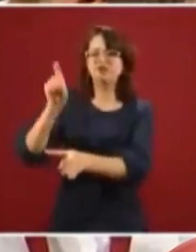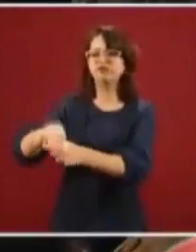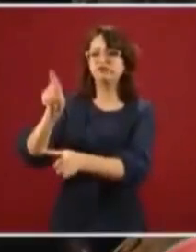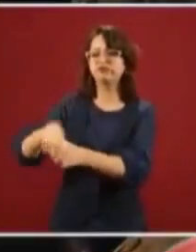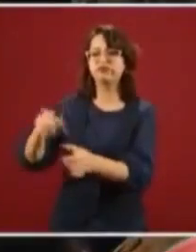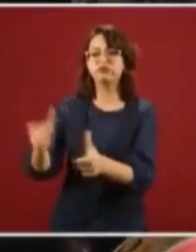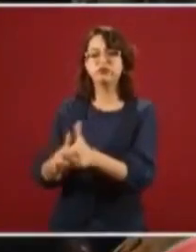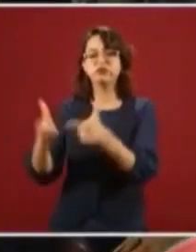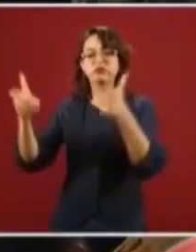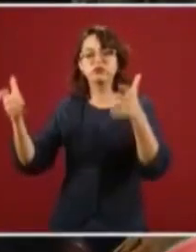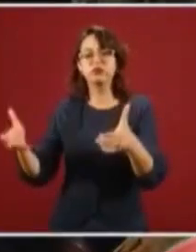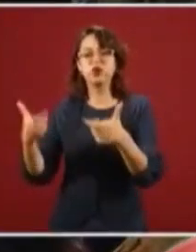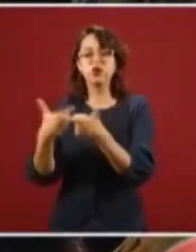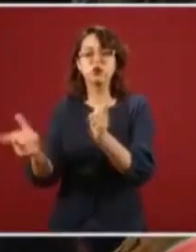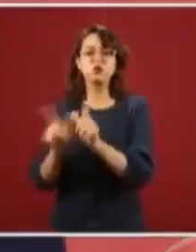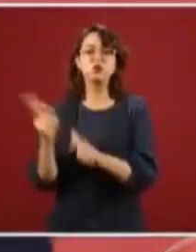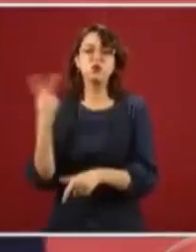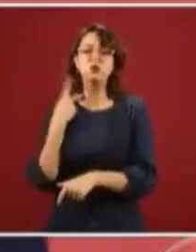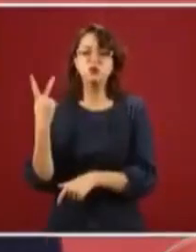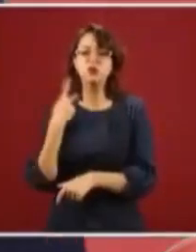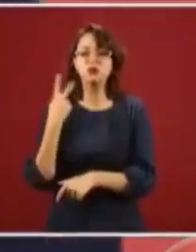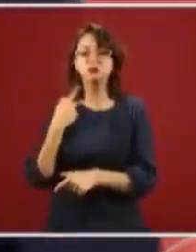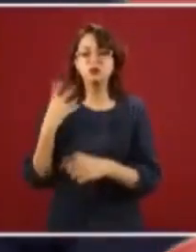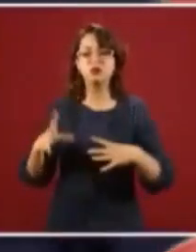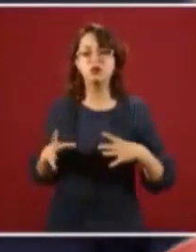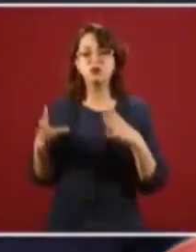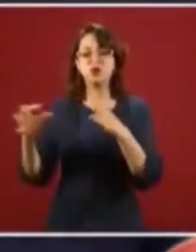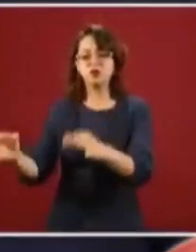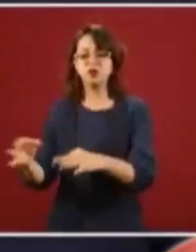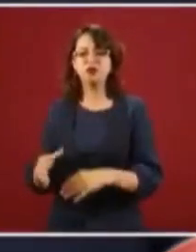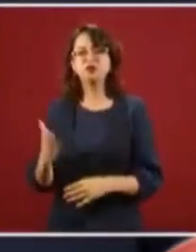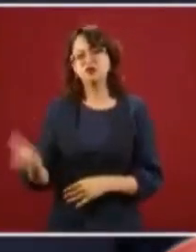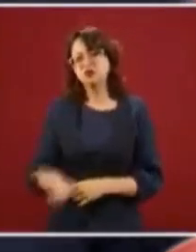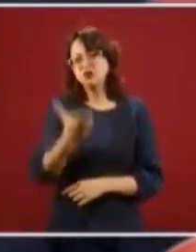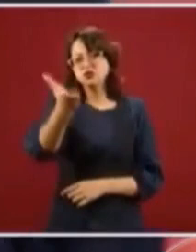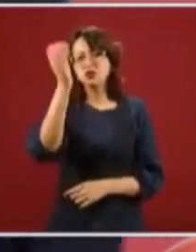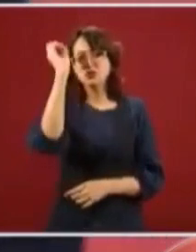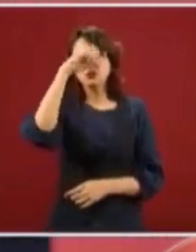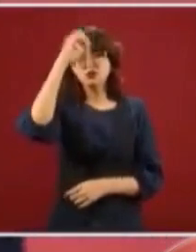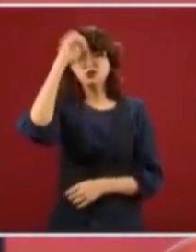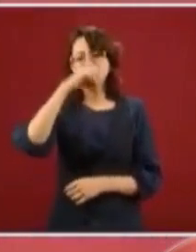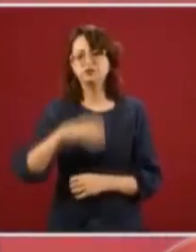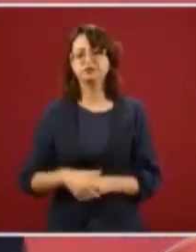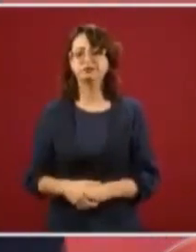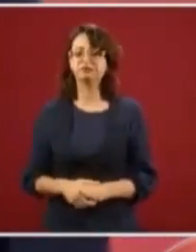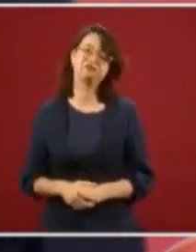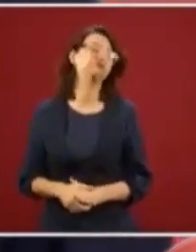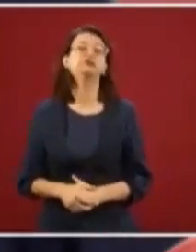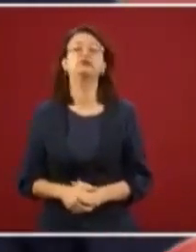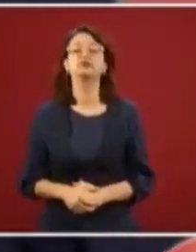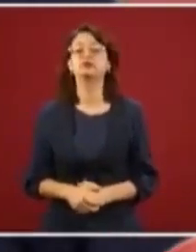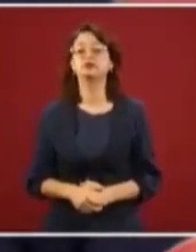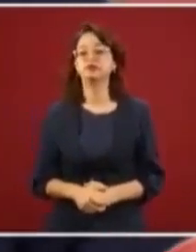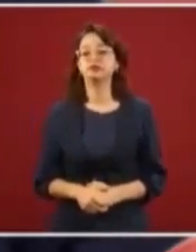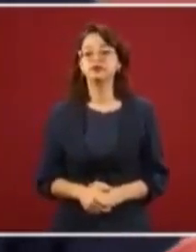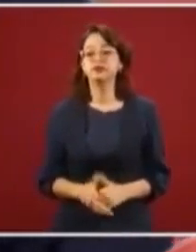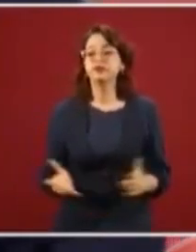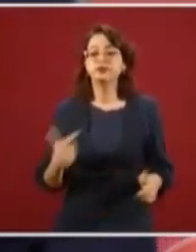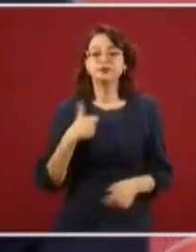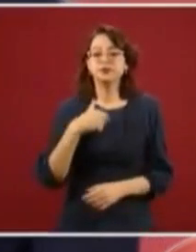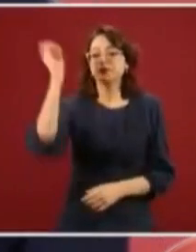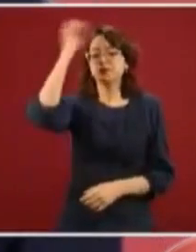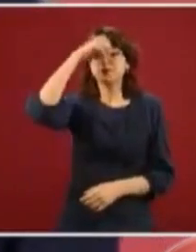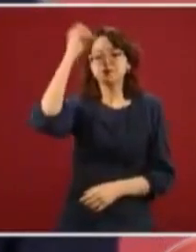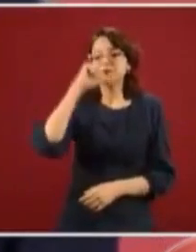segunda pregunta. No opino sobre eso. Ya conocen ustedes mi opinión sobre el INE.